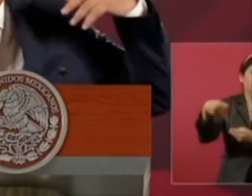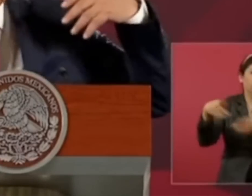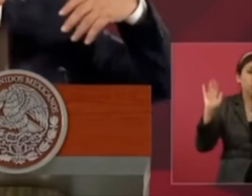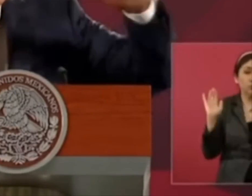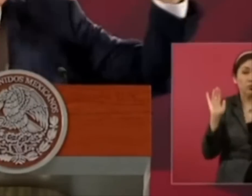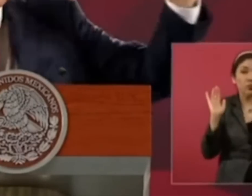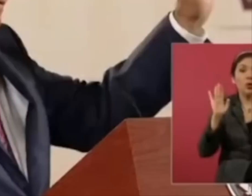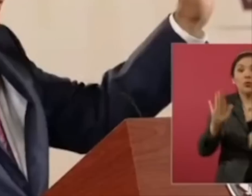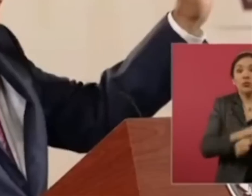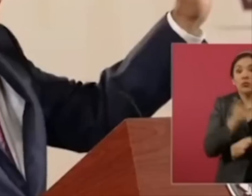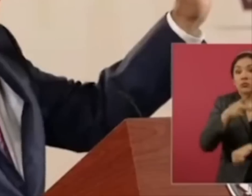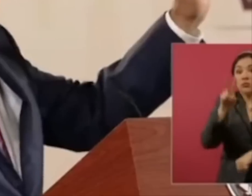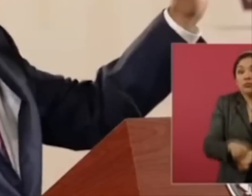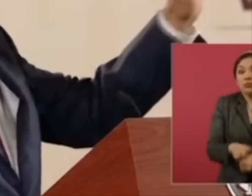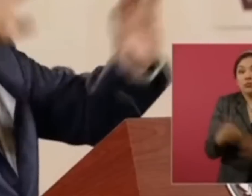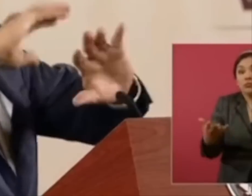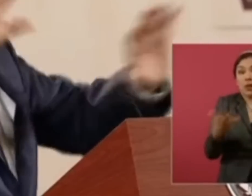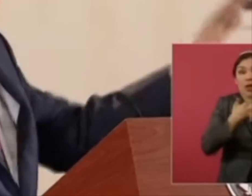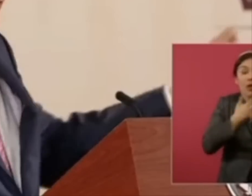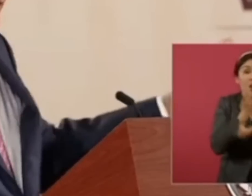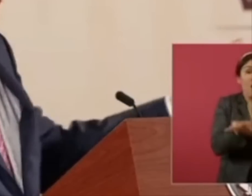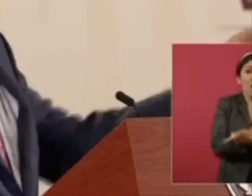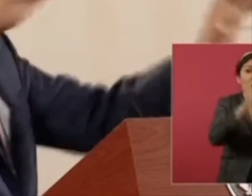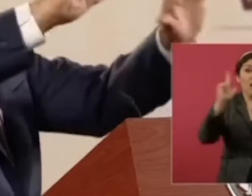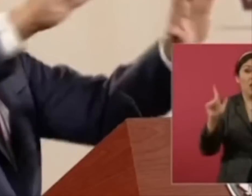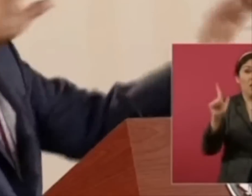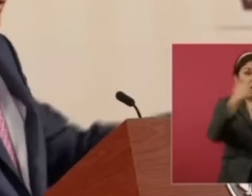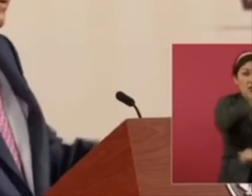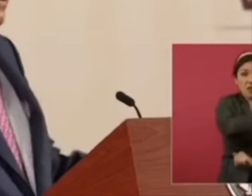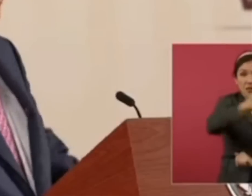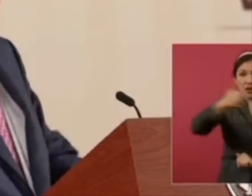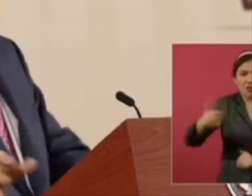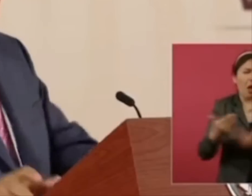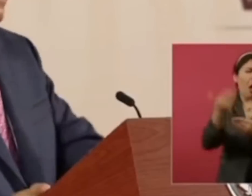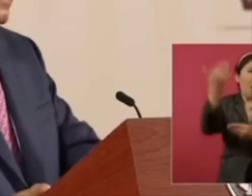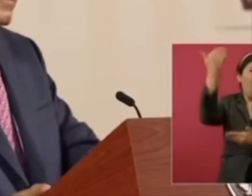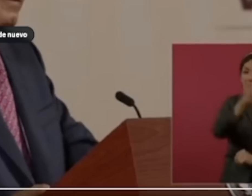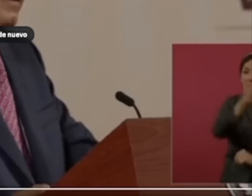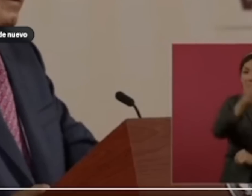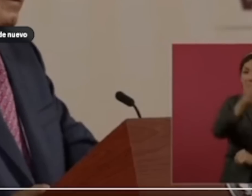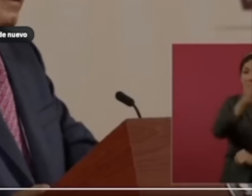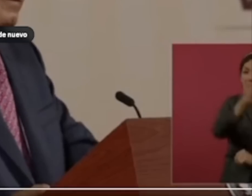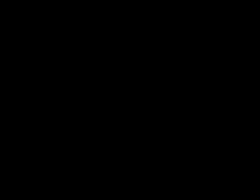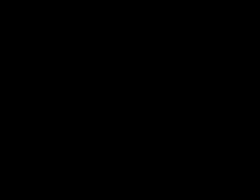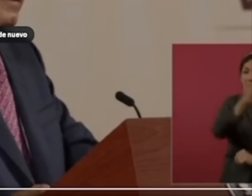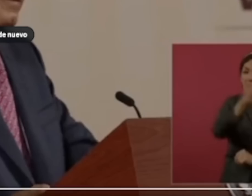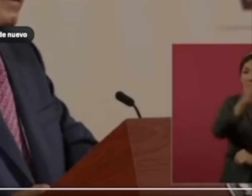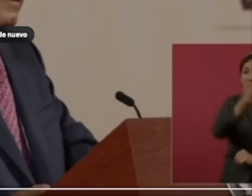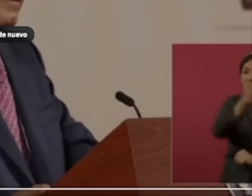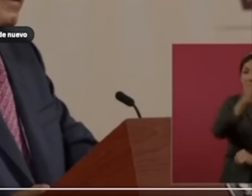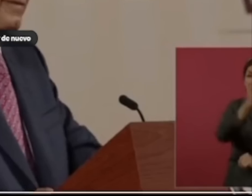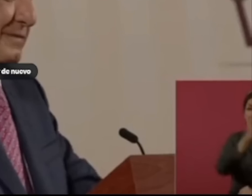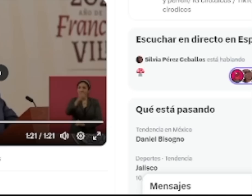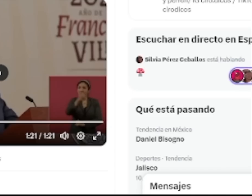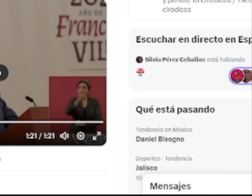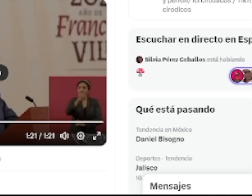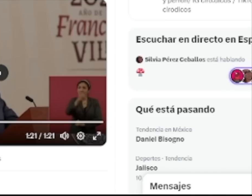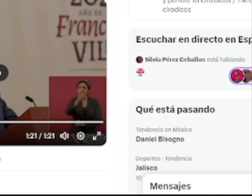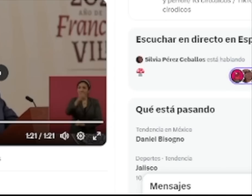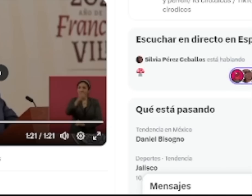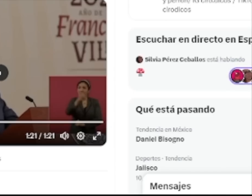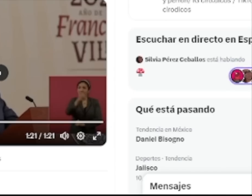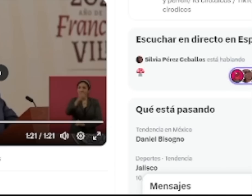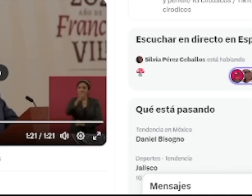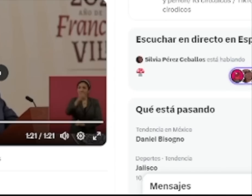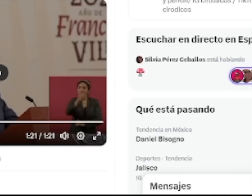porque hay libertades, como nunca. Pues ahí está, familia, lo que dijo el presidente